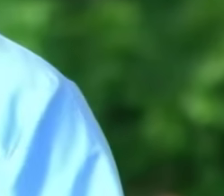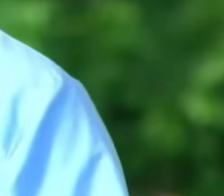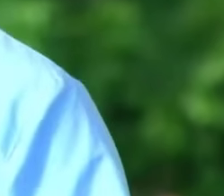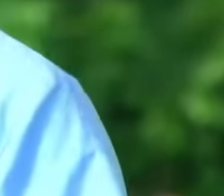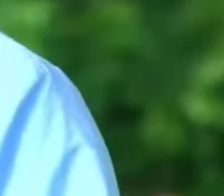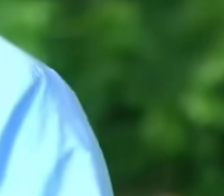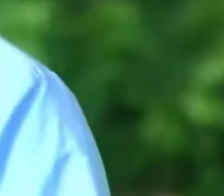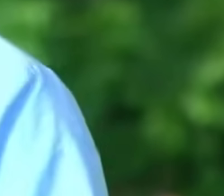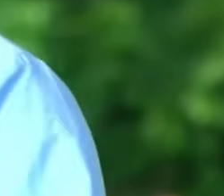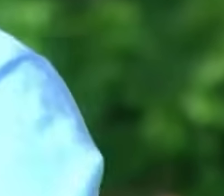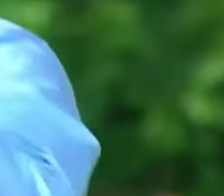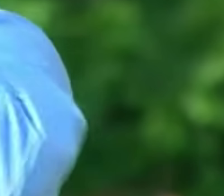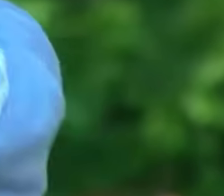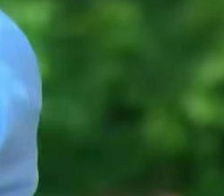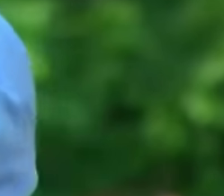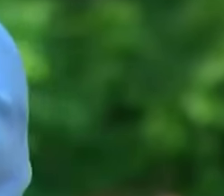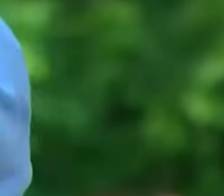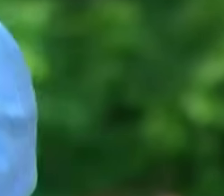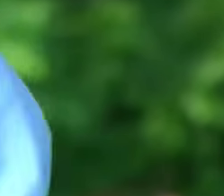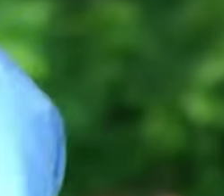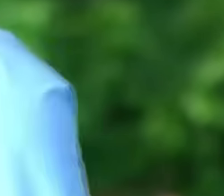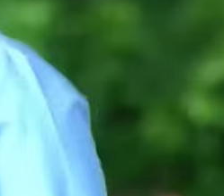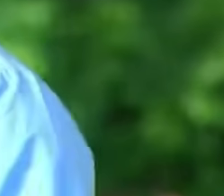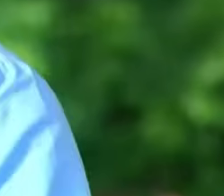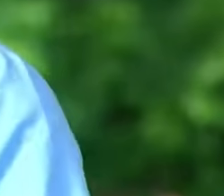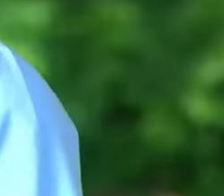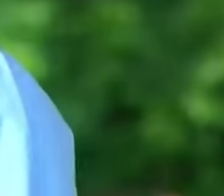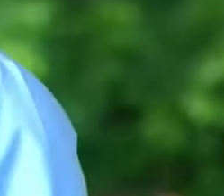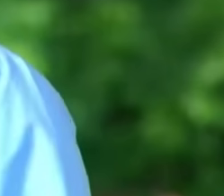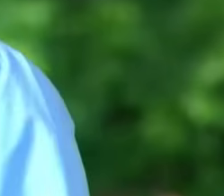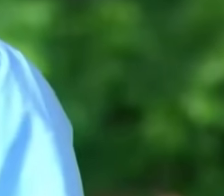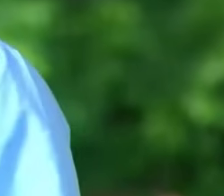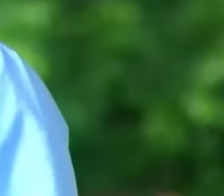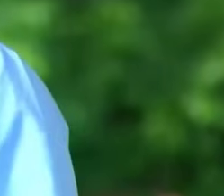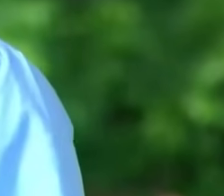Productores y Comercializadores de las Sabanas de Chinú,